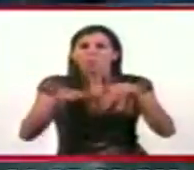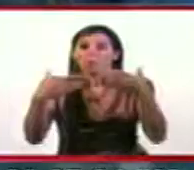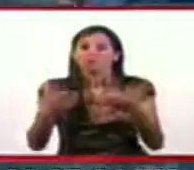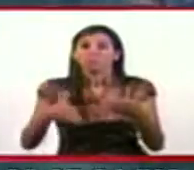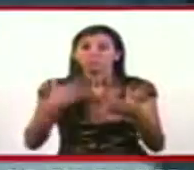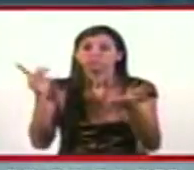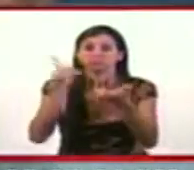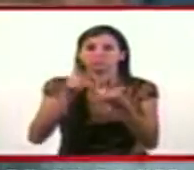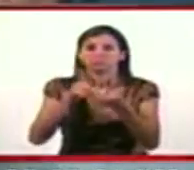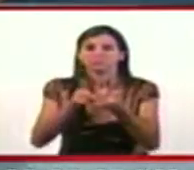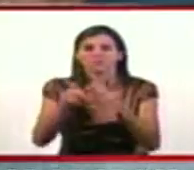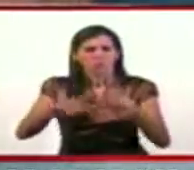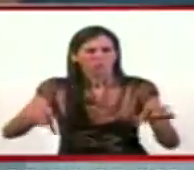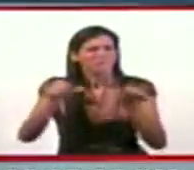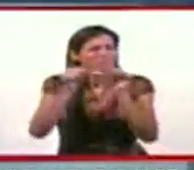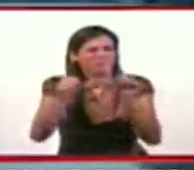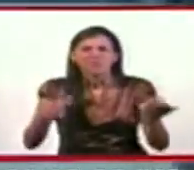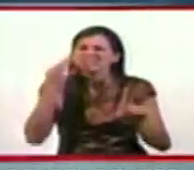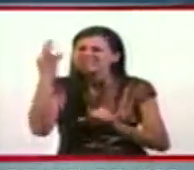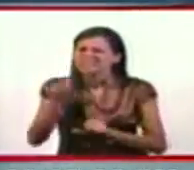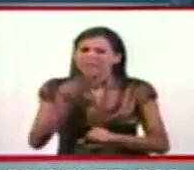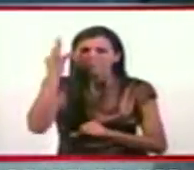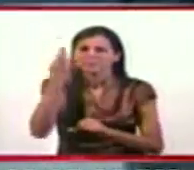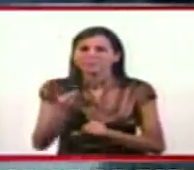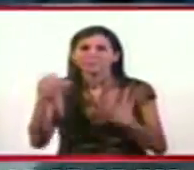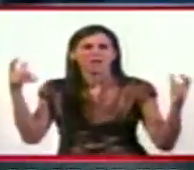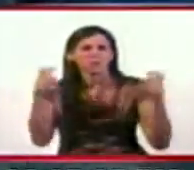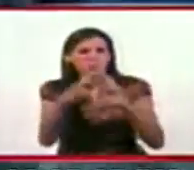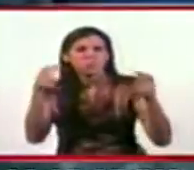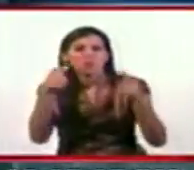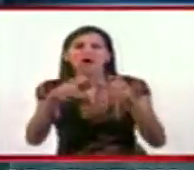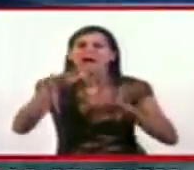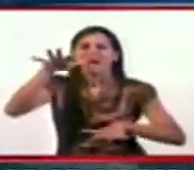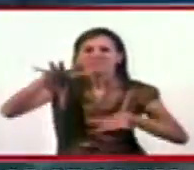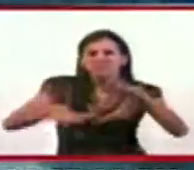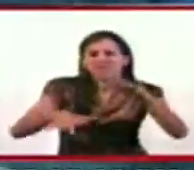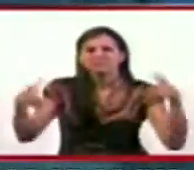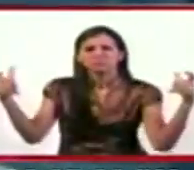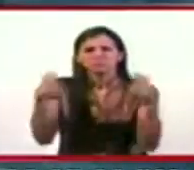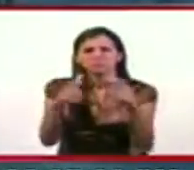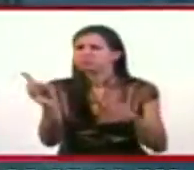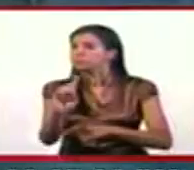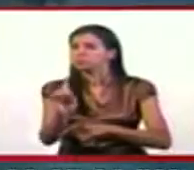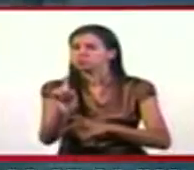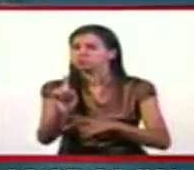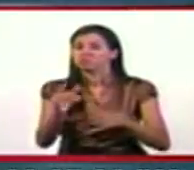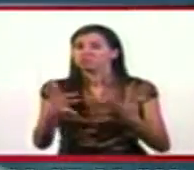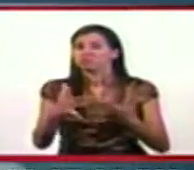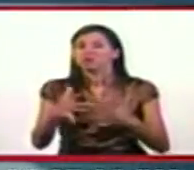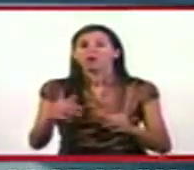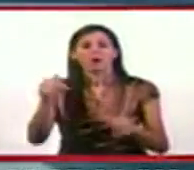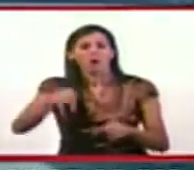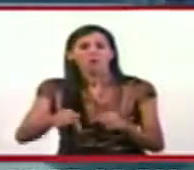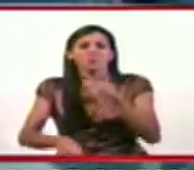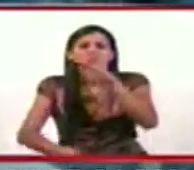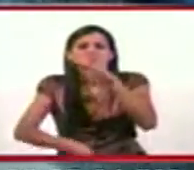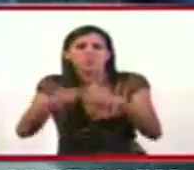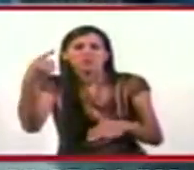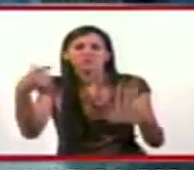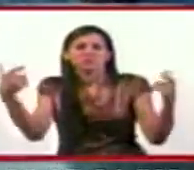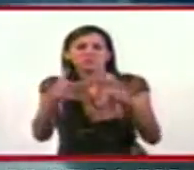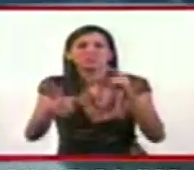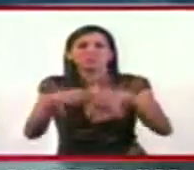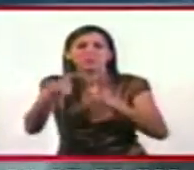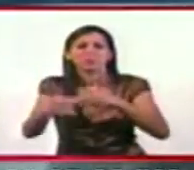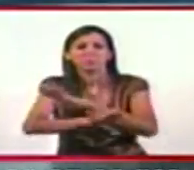como espacios permanentes. No son espacios esporádicos, ni un espacio que, bueno, que lo vamos a instalar hoy y luego desaparece. No,